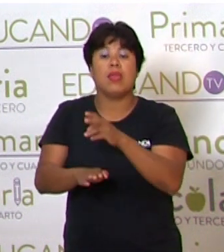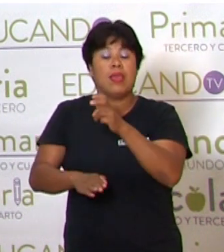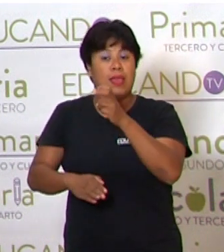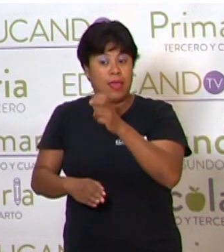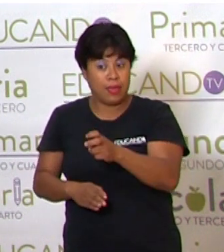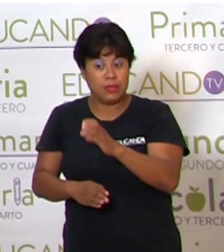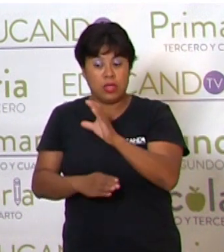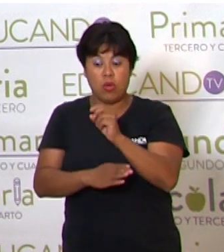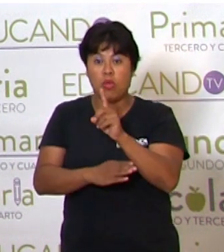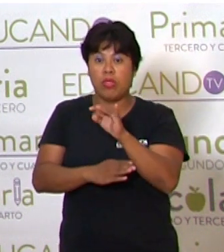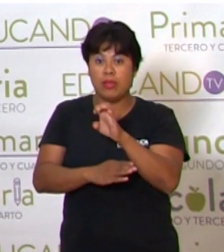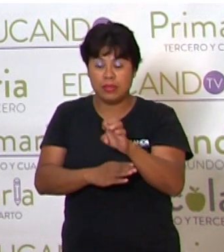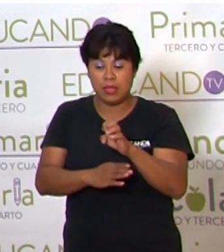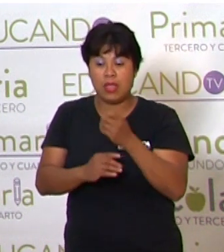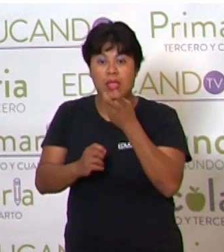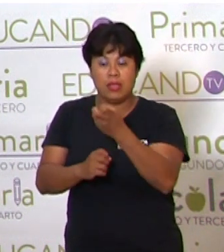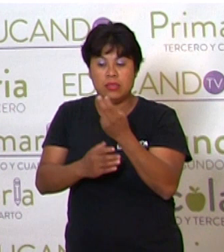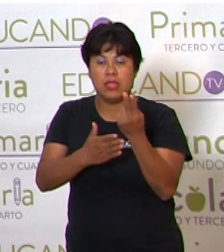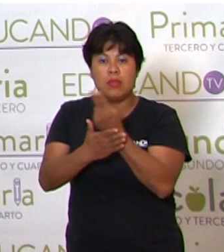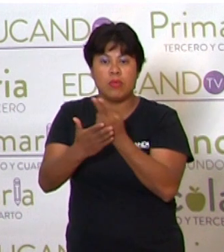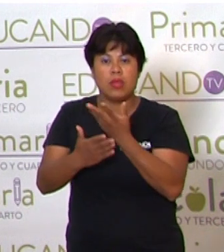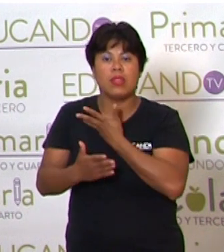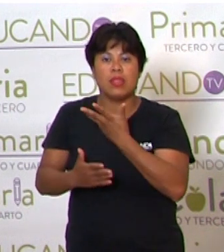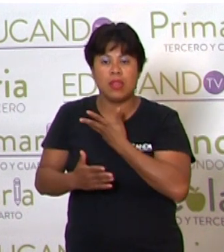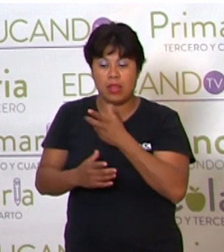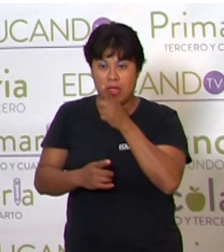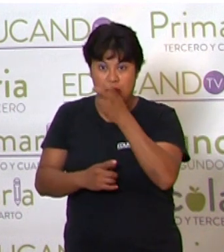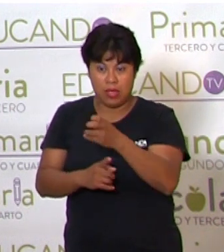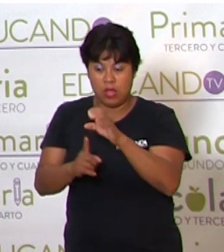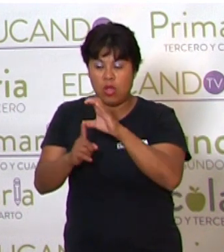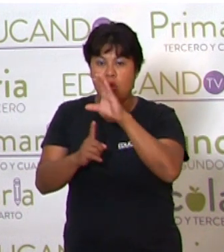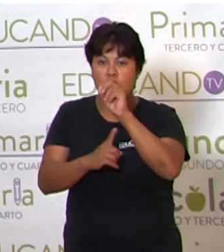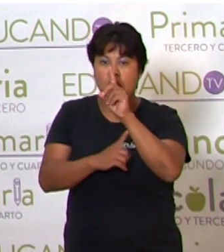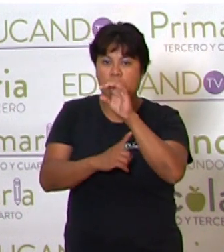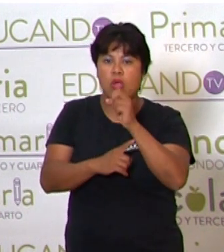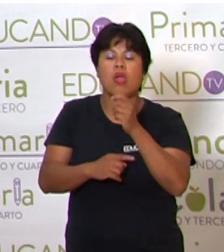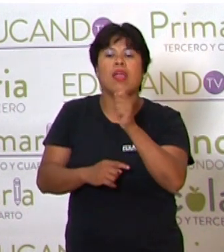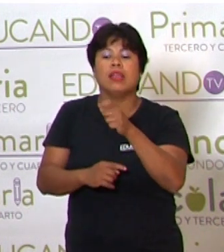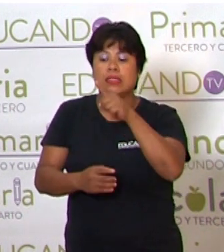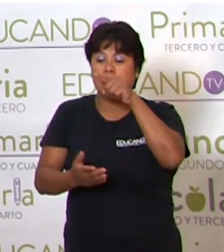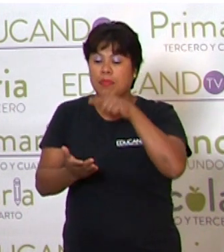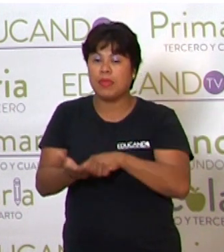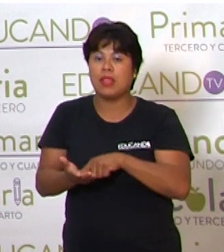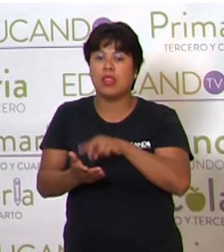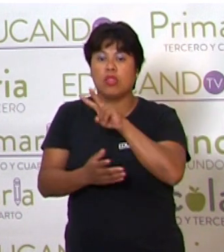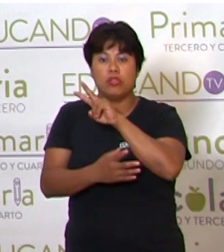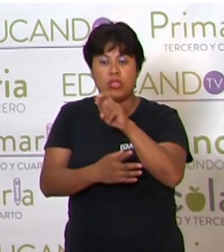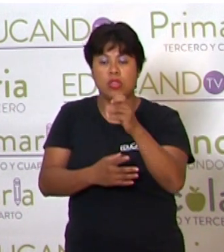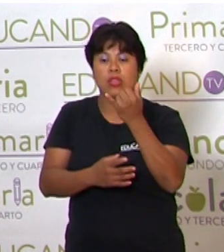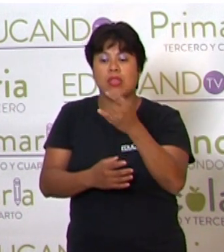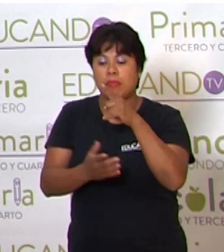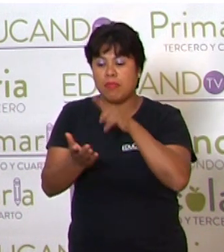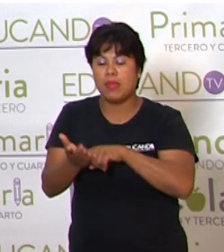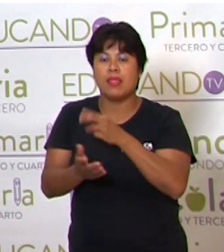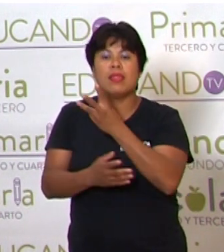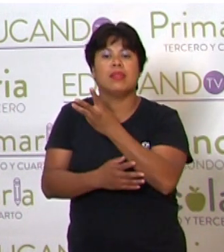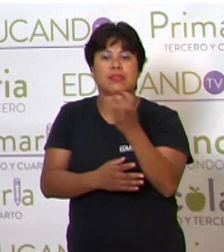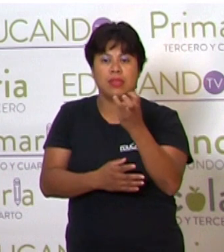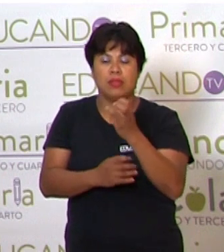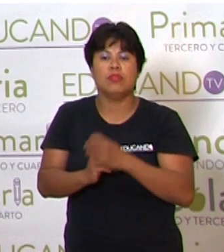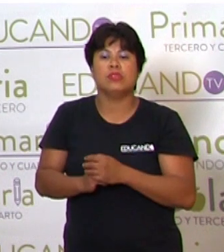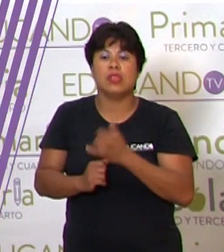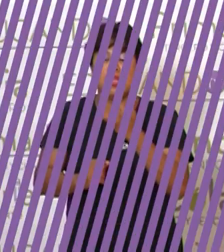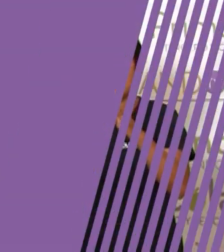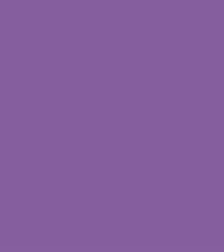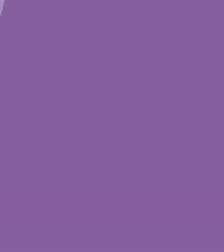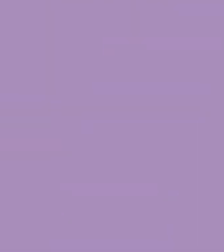Este códice, este pictograma que pertenece a un código es de 1200, entre 1200 y 1300 y